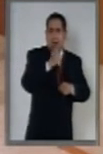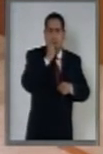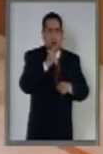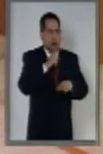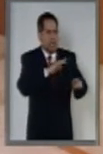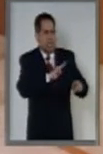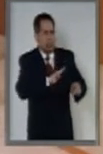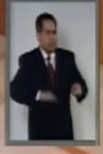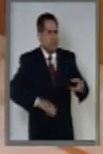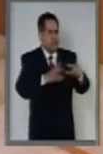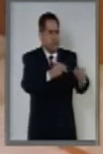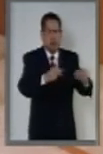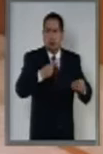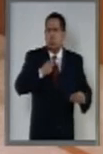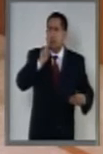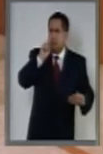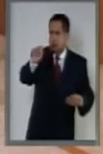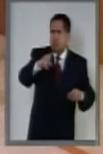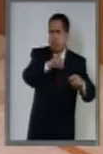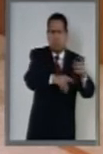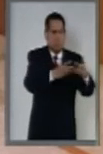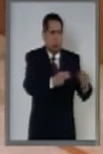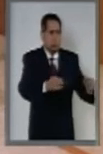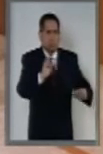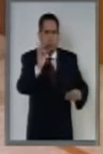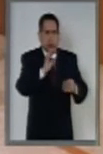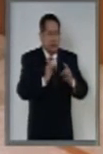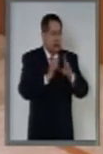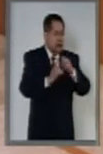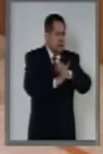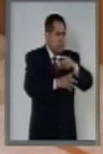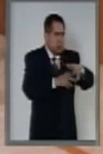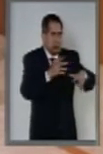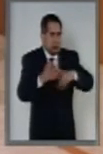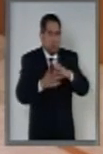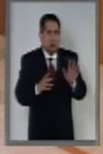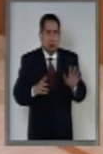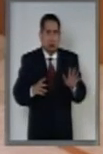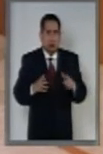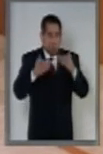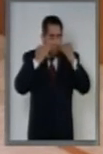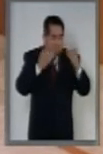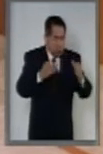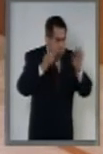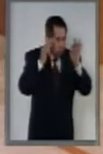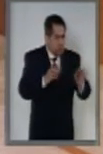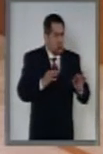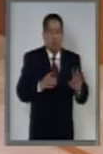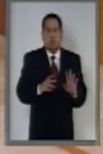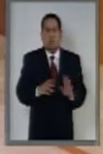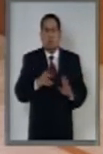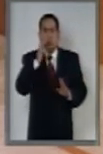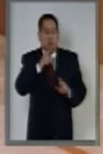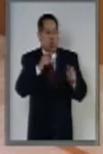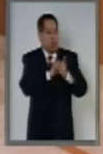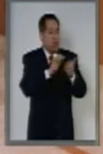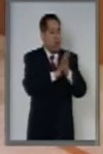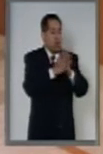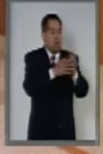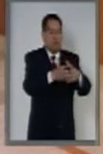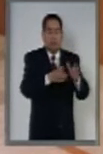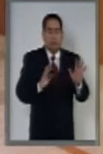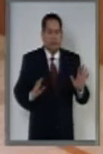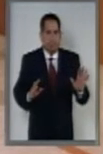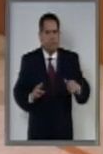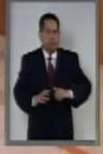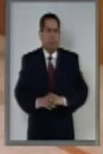poderes municipales cuando existieran indicios, no evidencias, de estar involucrados con la delincuencia